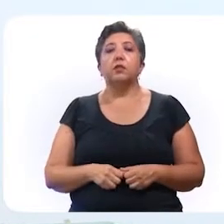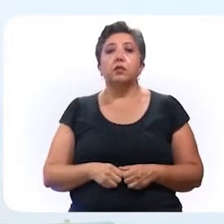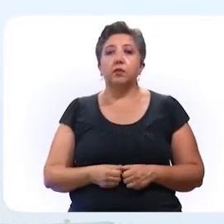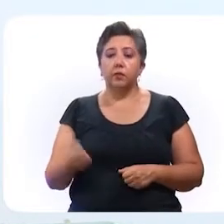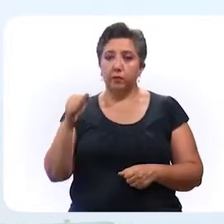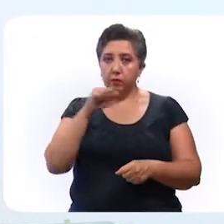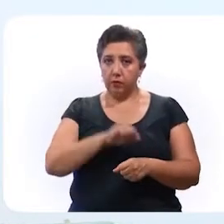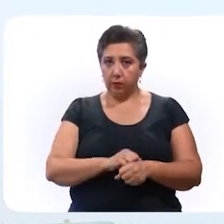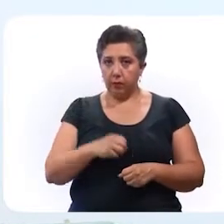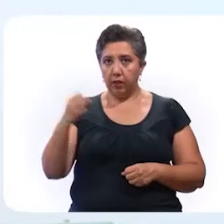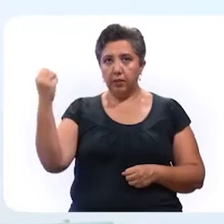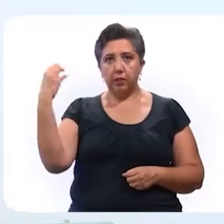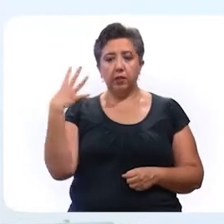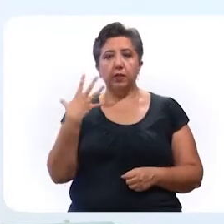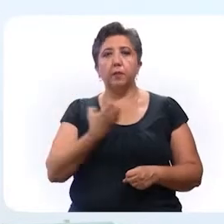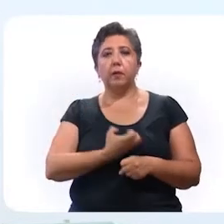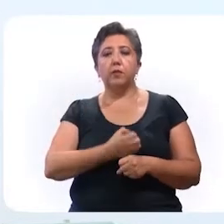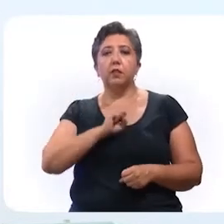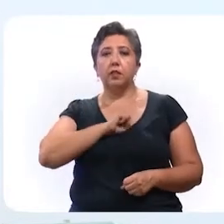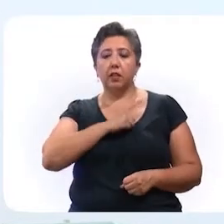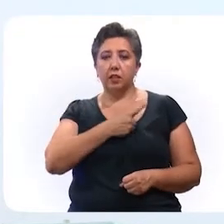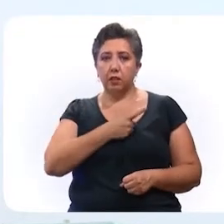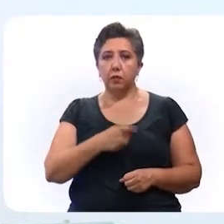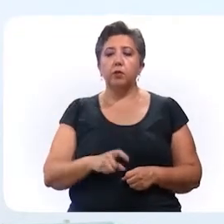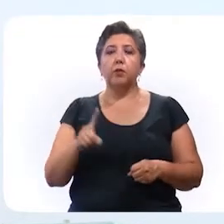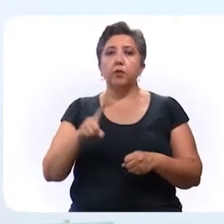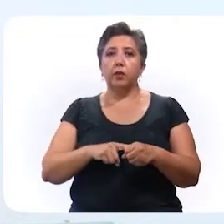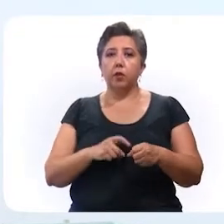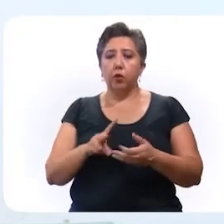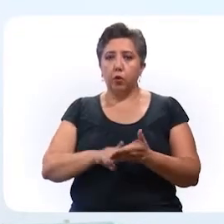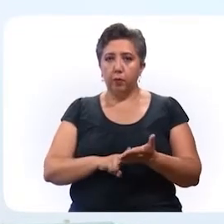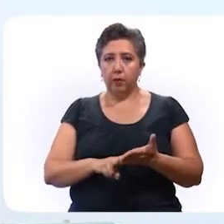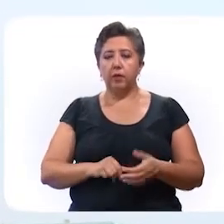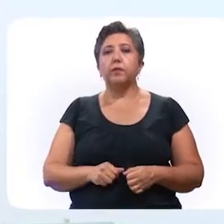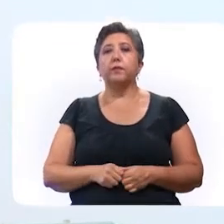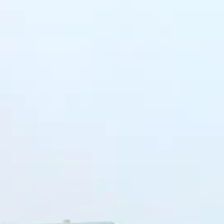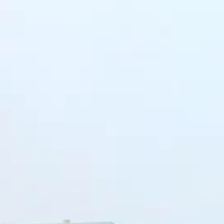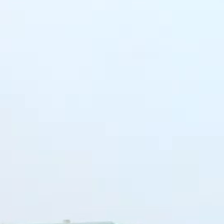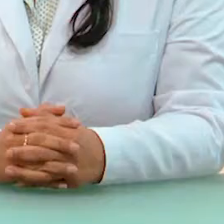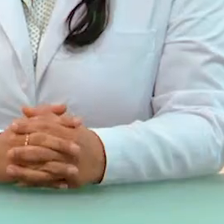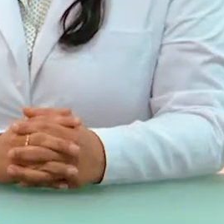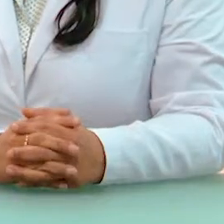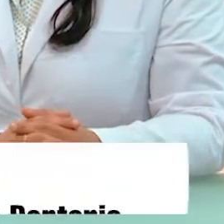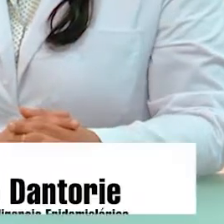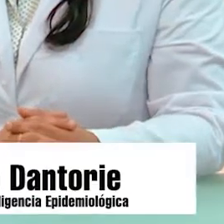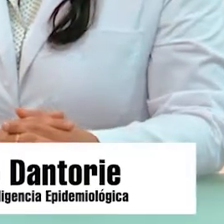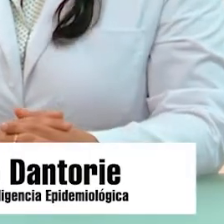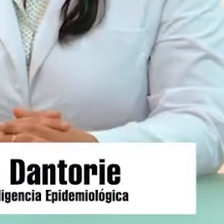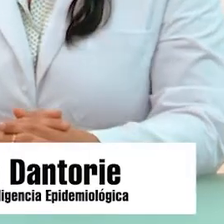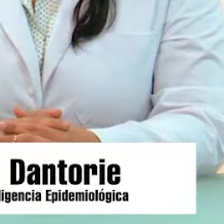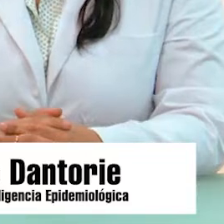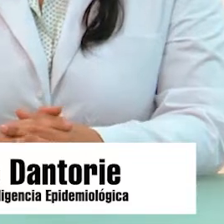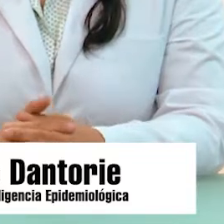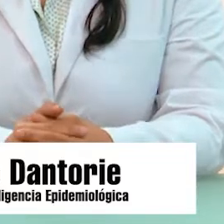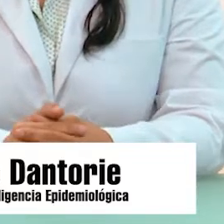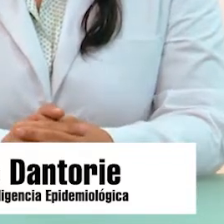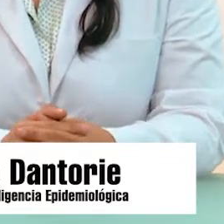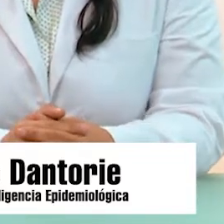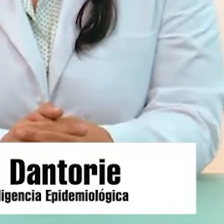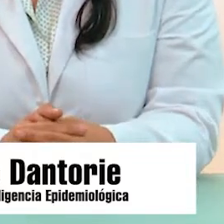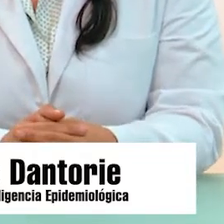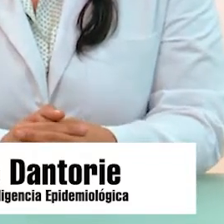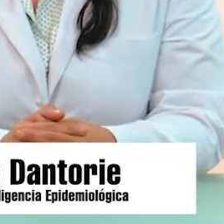años. Los indicadores semanales del Semáforo Estatal de Salud marcan color verde. Hasta aquí el reporte, licenciada. Gracias,